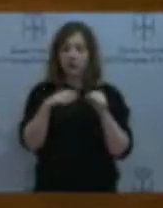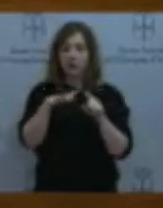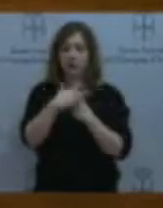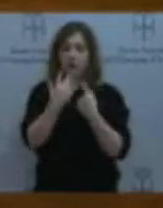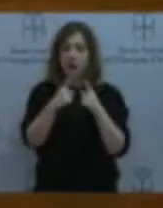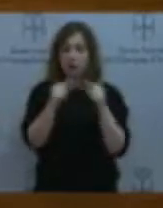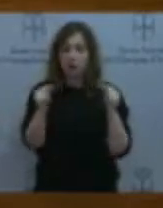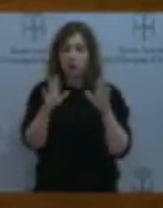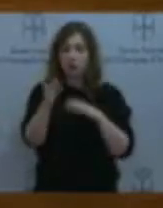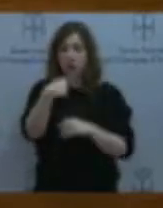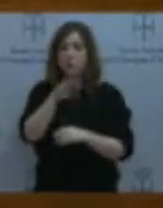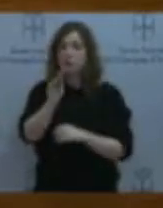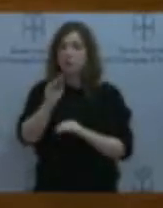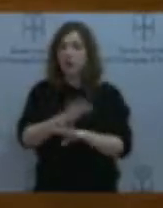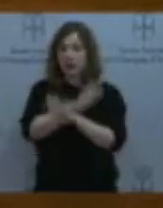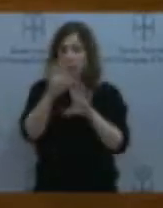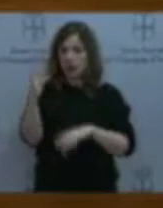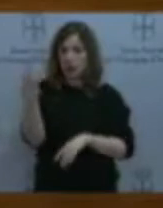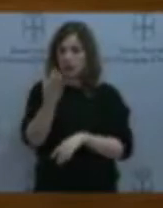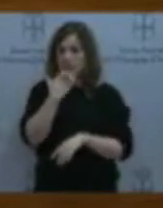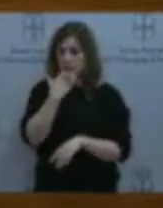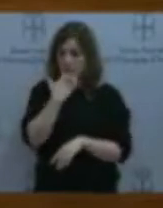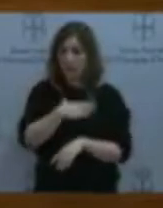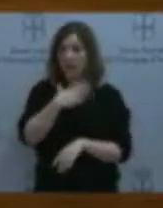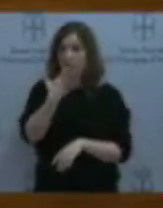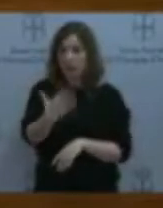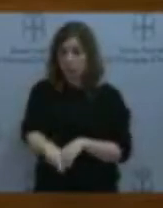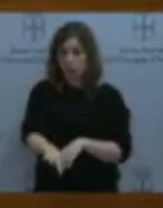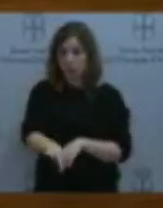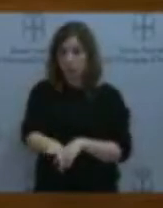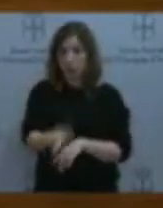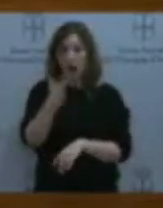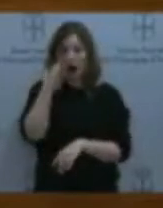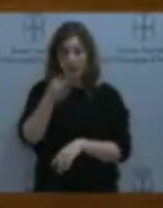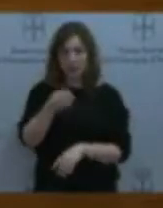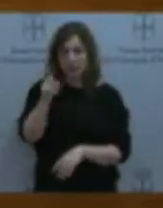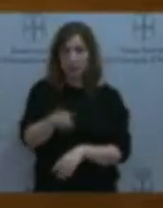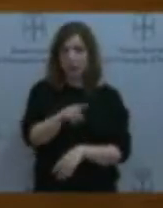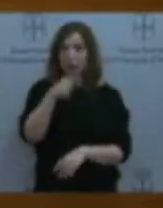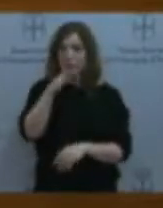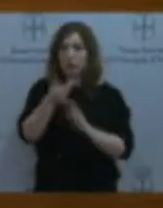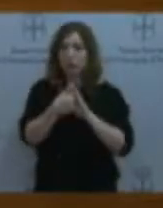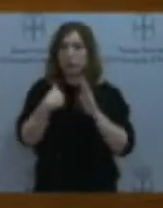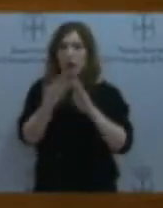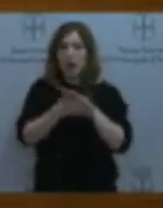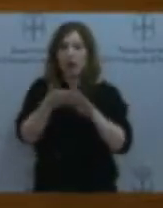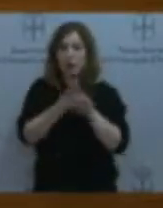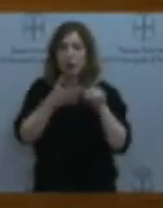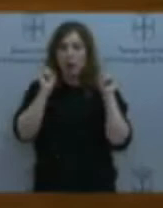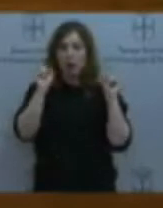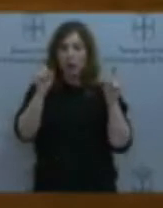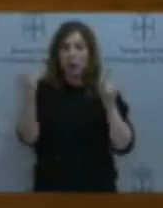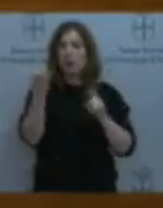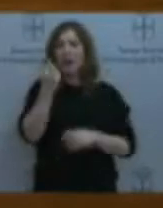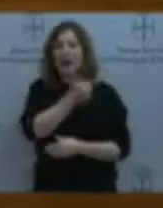pero que le preguntamos claramente si está dispuesto a poner sobre la mesa garantías. Cuando le hablo de educación y digo que tiene que ser